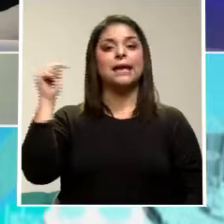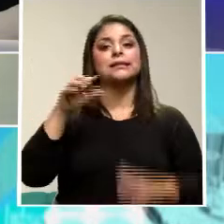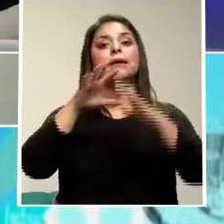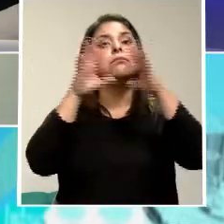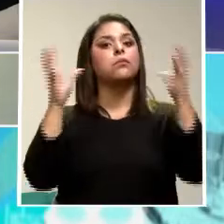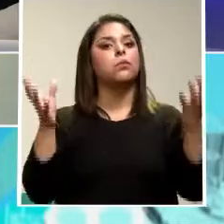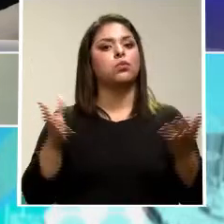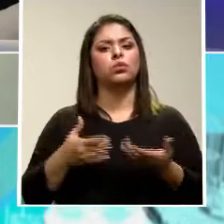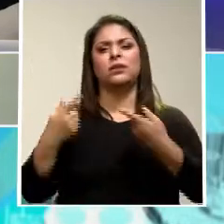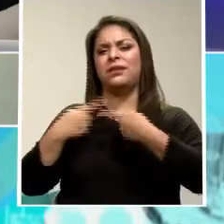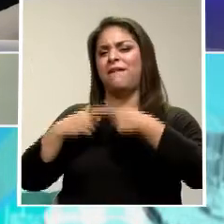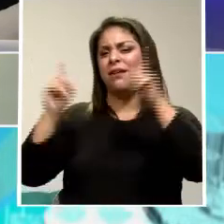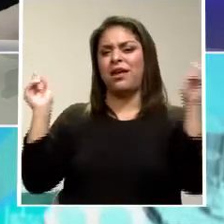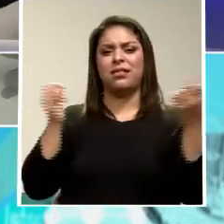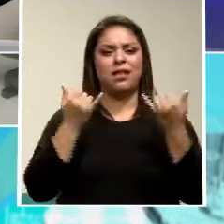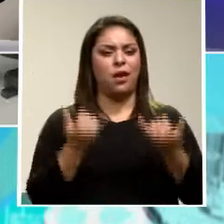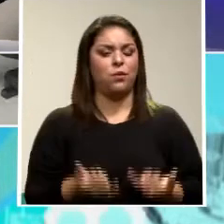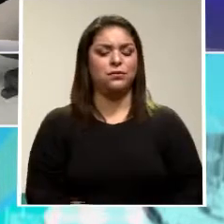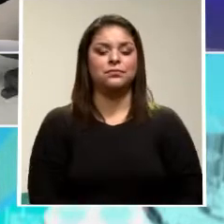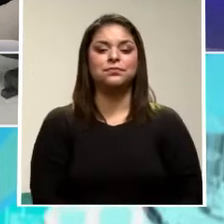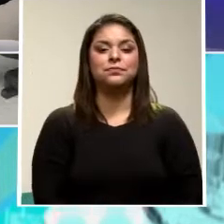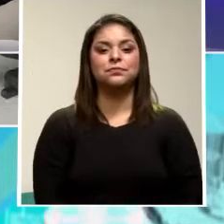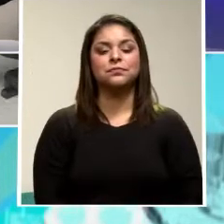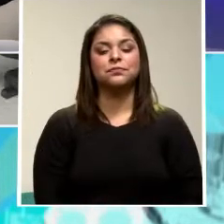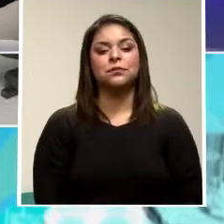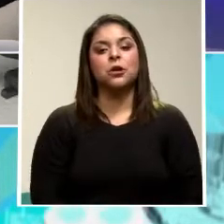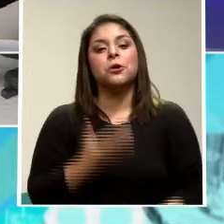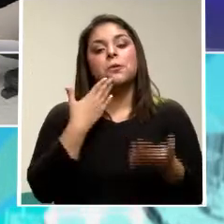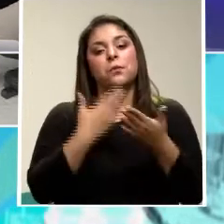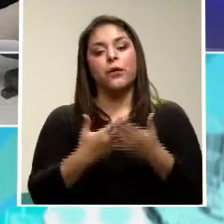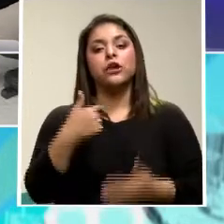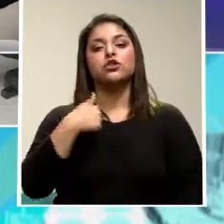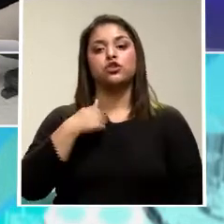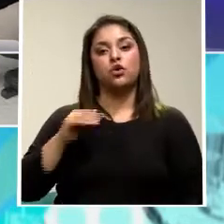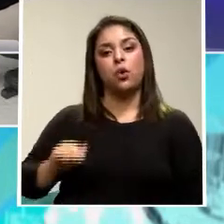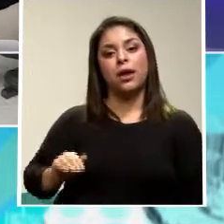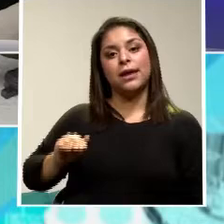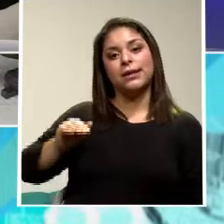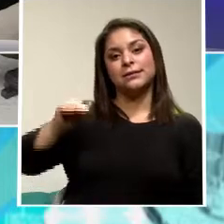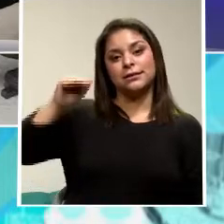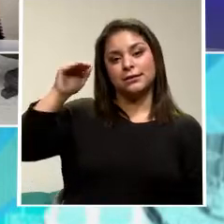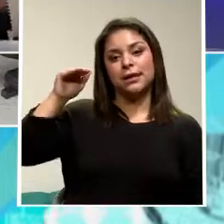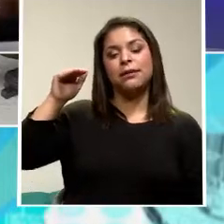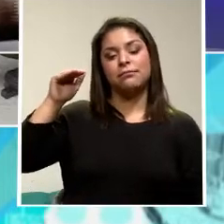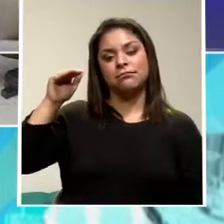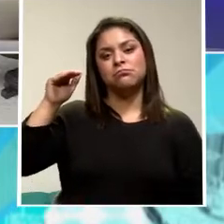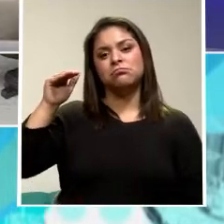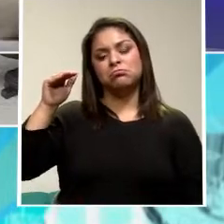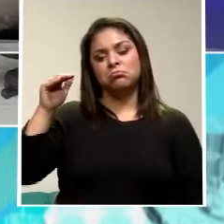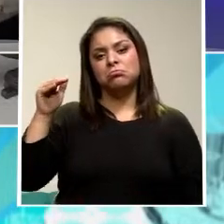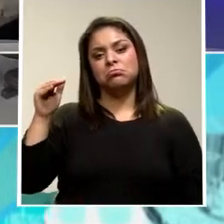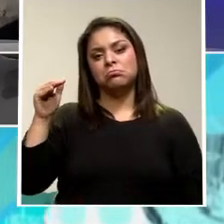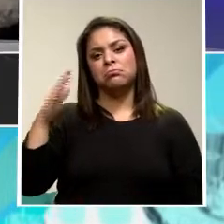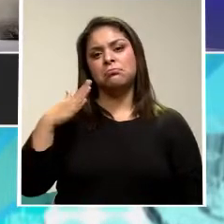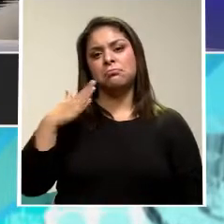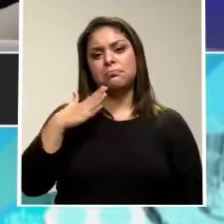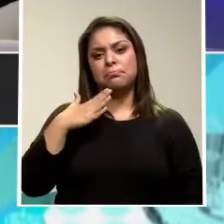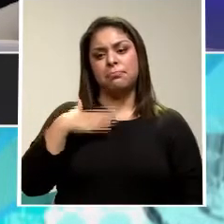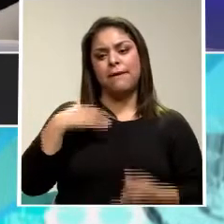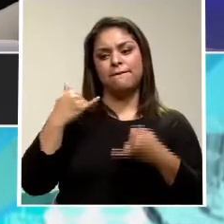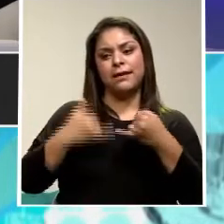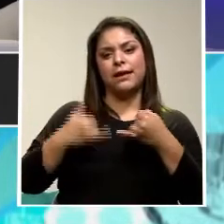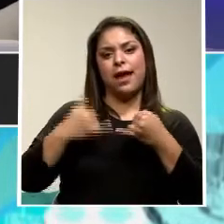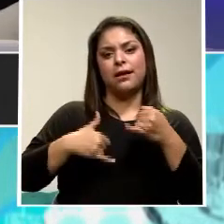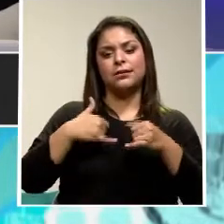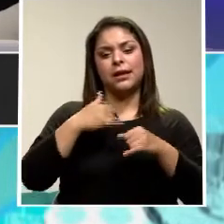tan distinto al de hoy? Mira, yo crecí buena parte el final de mi niñez y mi